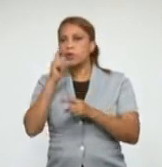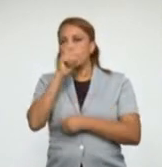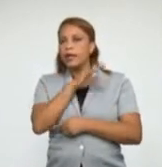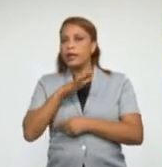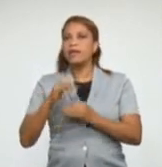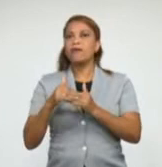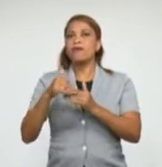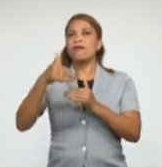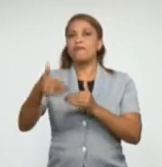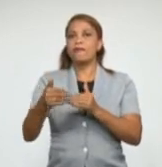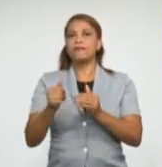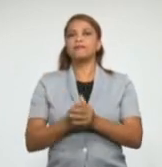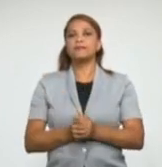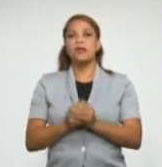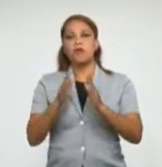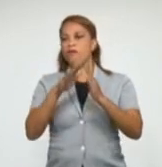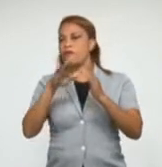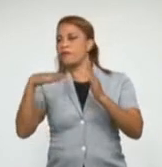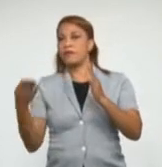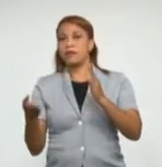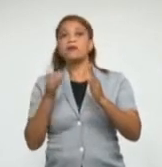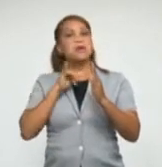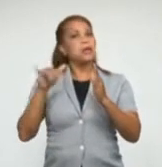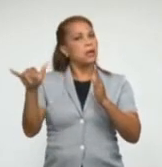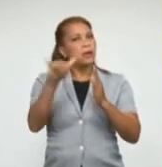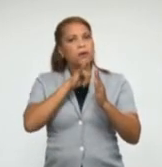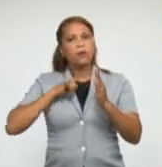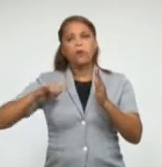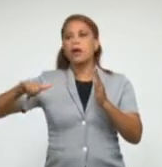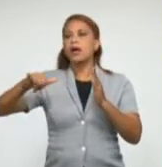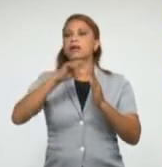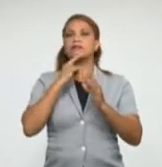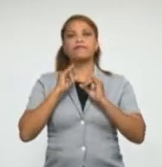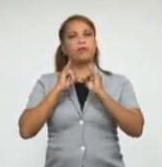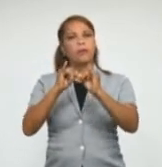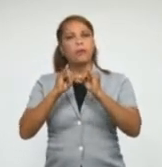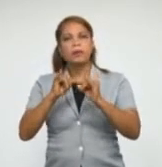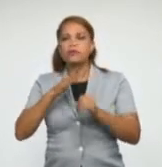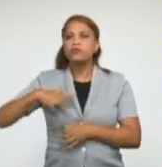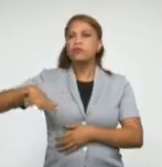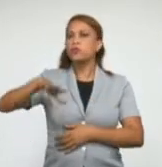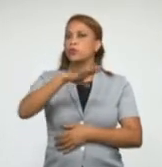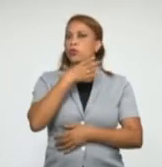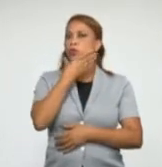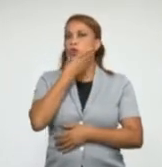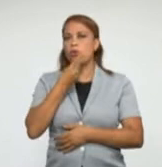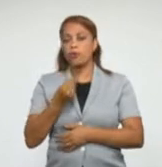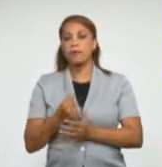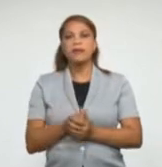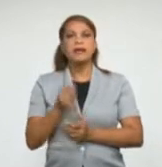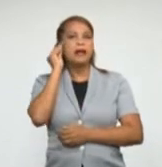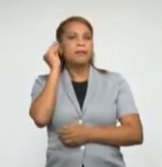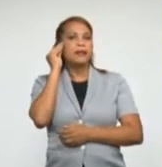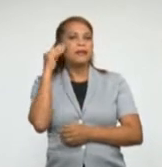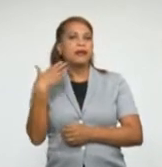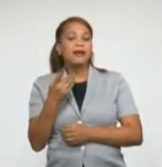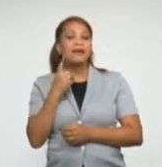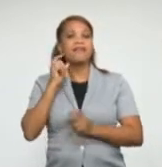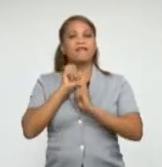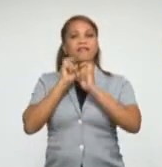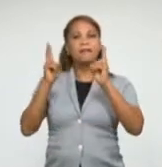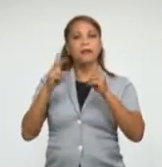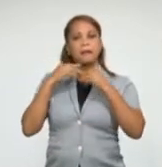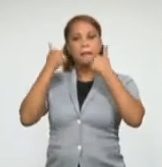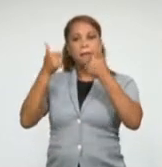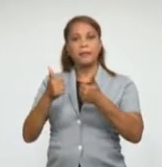estas medidas tienen que ser extensivas a la población, a los adolescentes, y hay que aprender a vivir saludable fuera y dentro